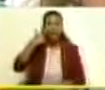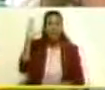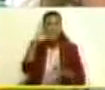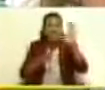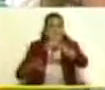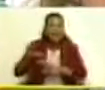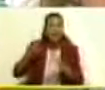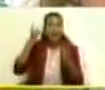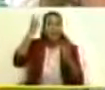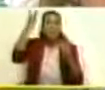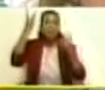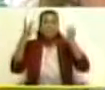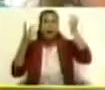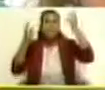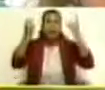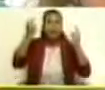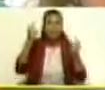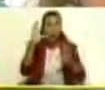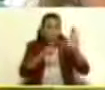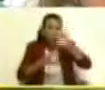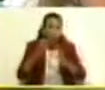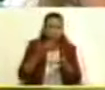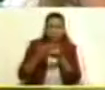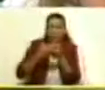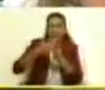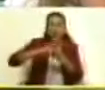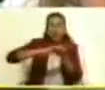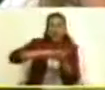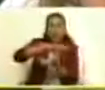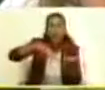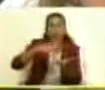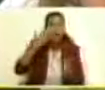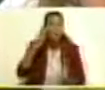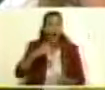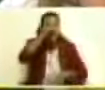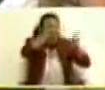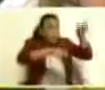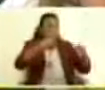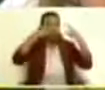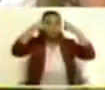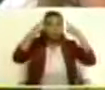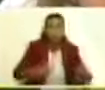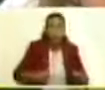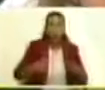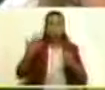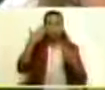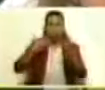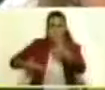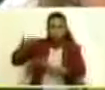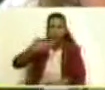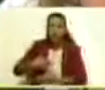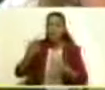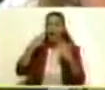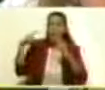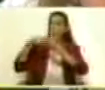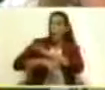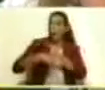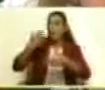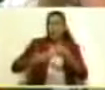ciencia es su cualidad colaborativa. Los científicos y científicas somos colectivos y